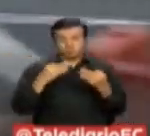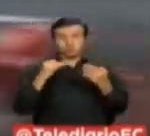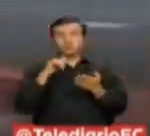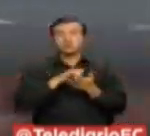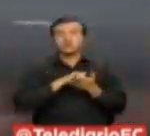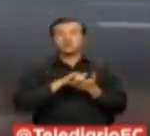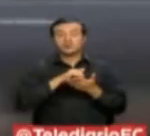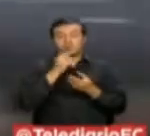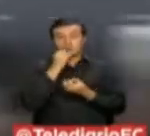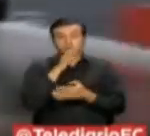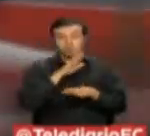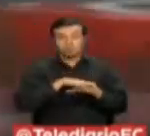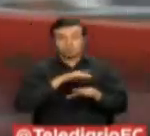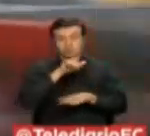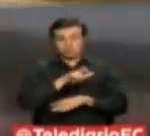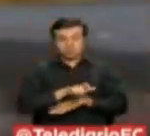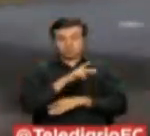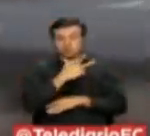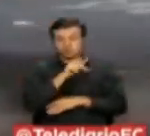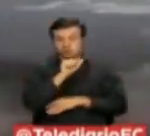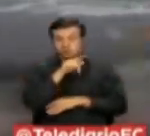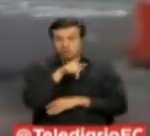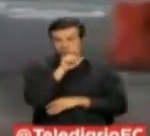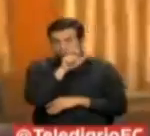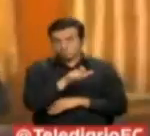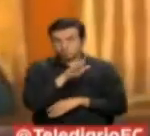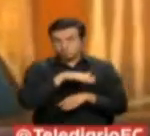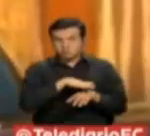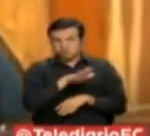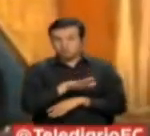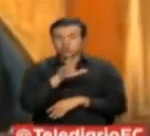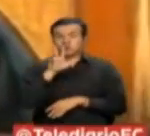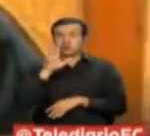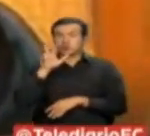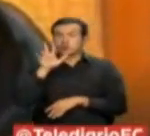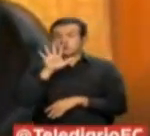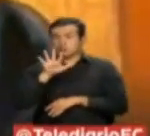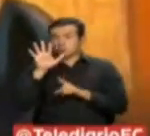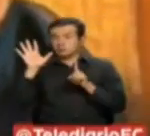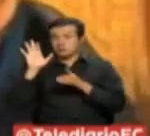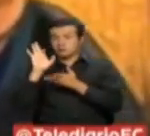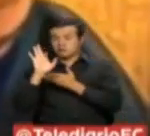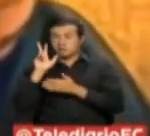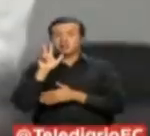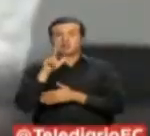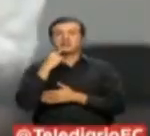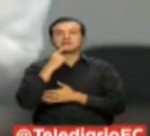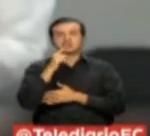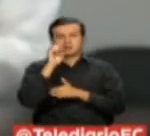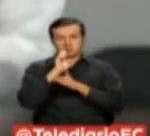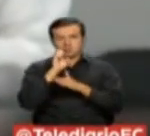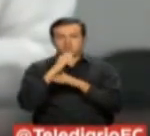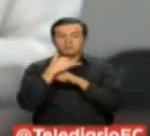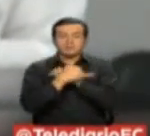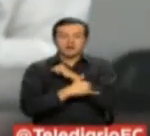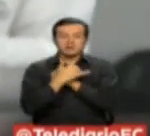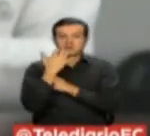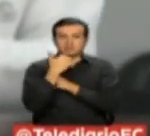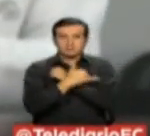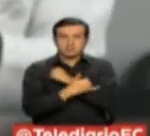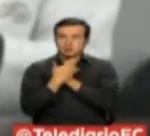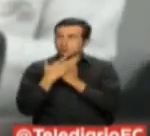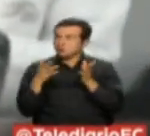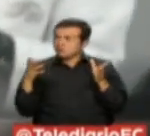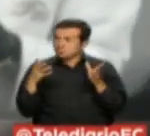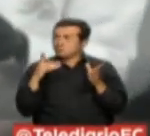York, que declaró culpable a Joaquín Guzmán Loera, alias El Chapo, tres de los 56 testigos citaron a Ecuador como uno de los 15 países escogidos